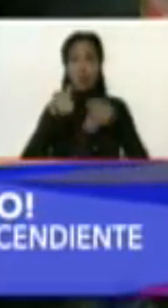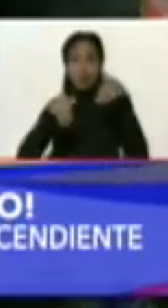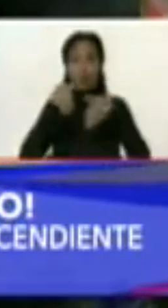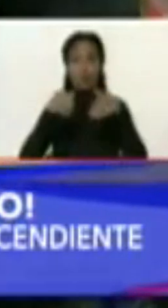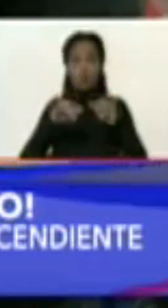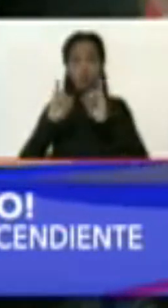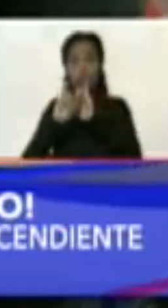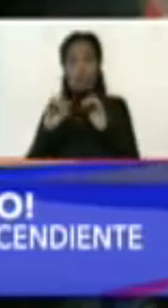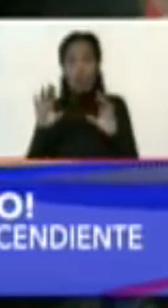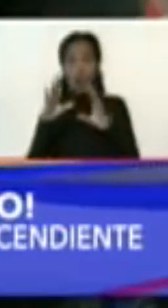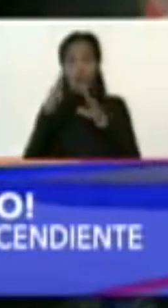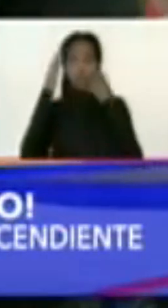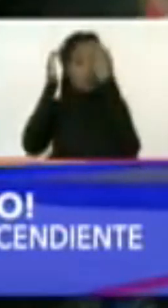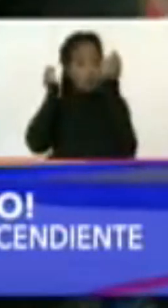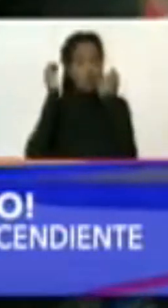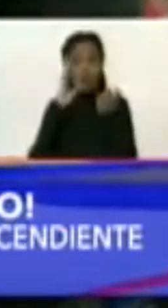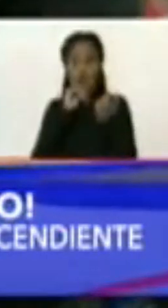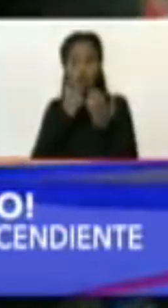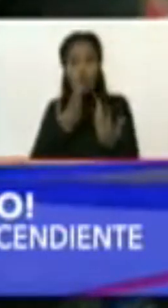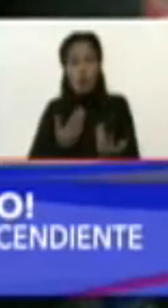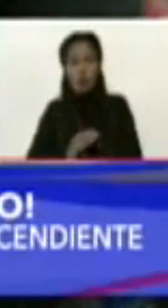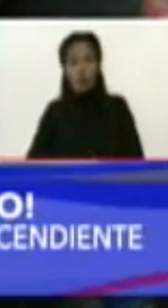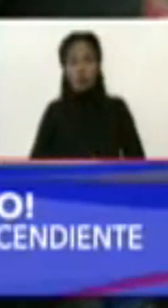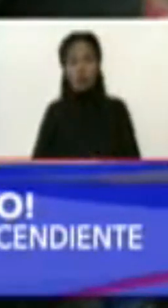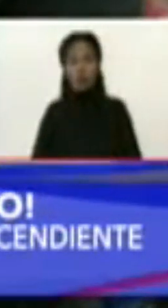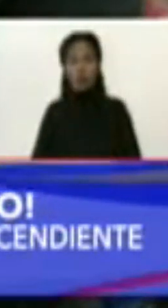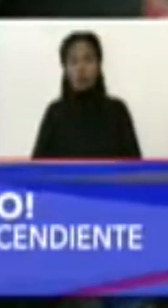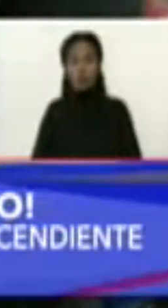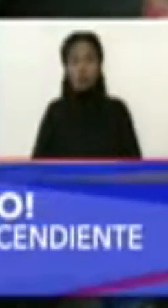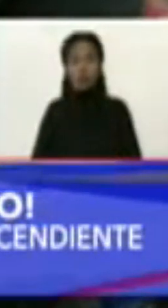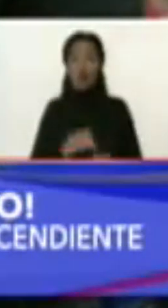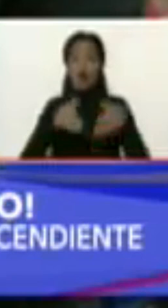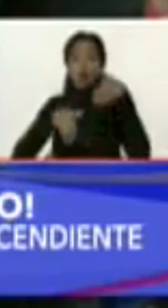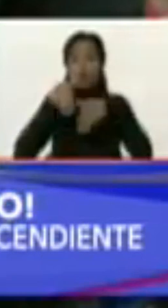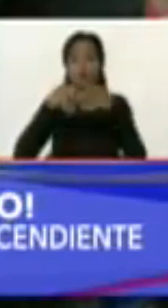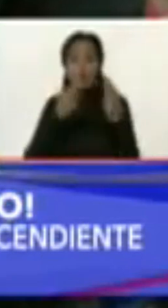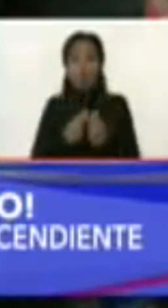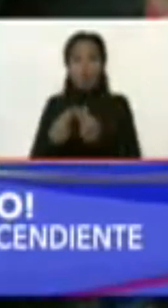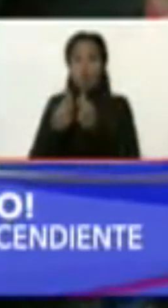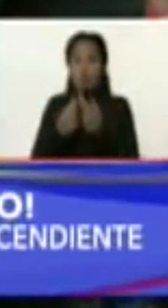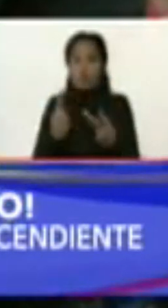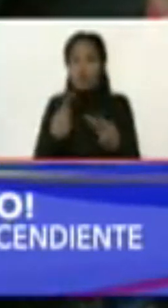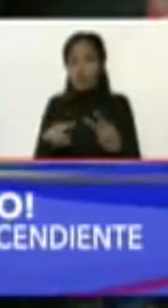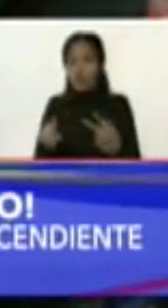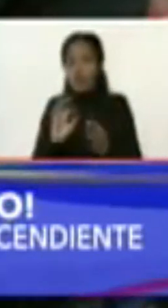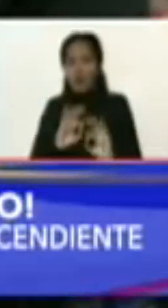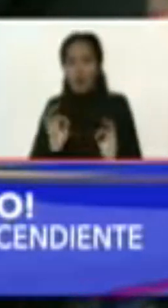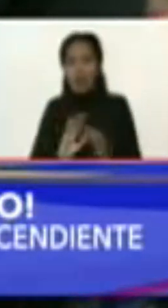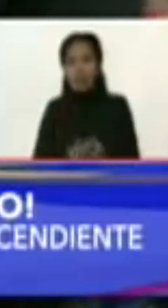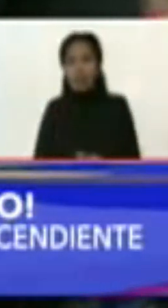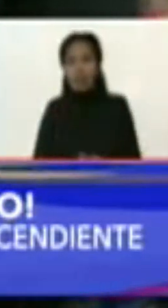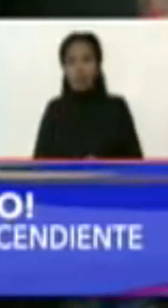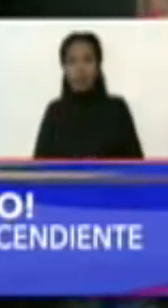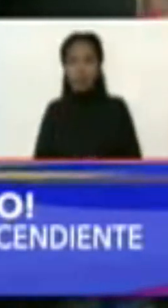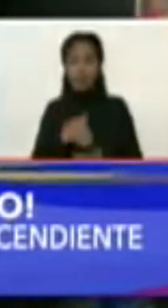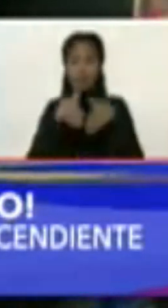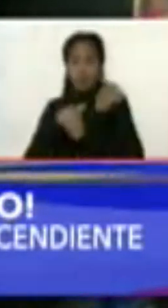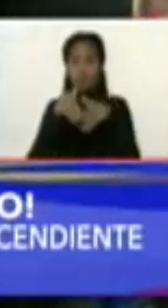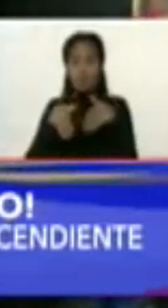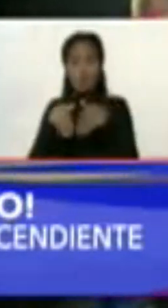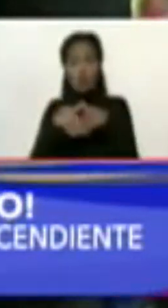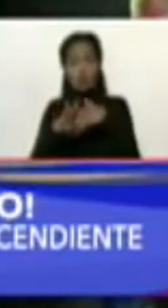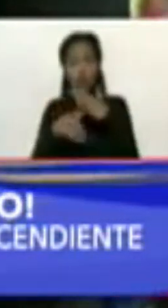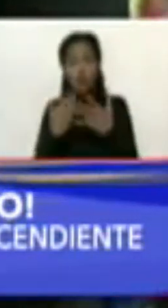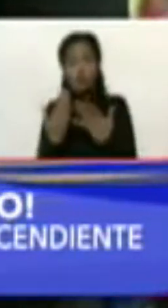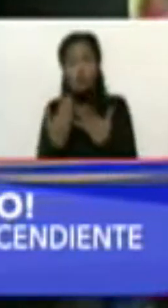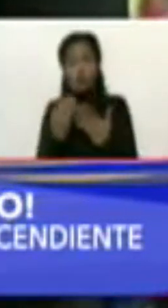voto de diplomático. Ni un voto económico. Ni un voto económico. Mais le tabou un voto historique. Debe ser un voto debe ser